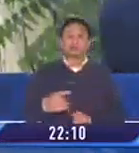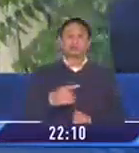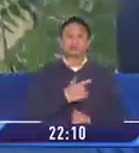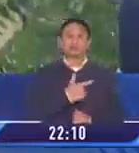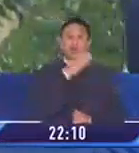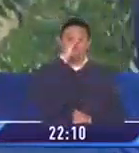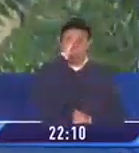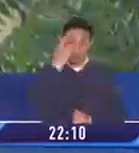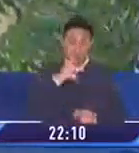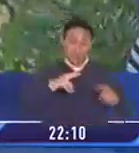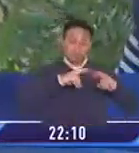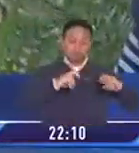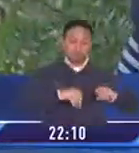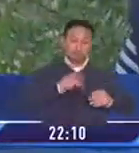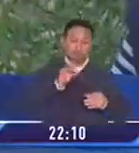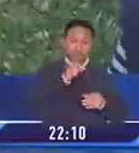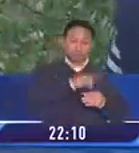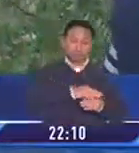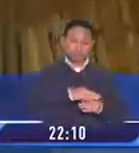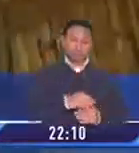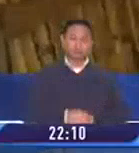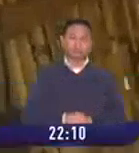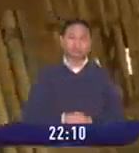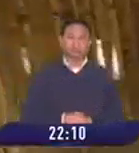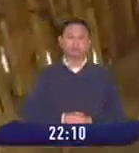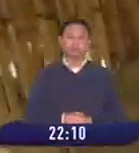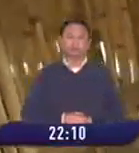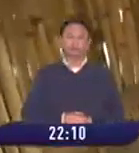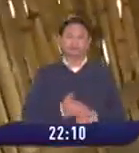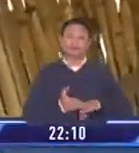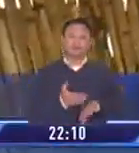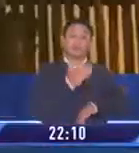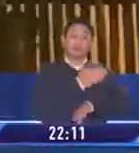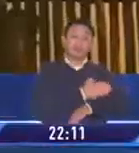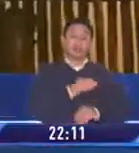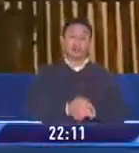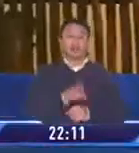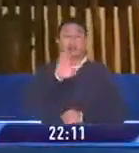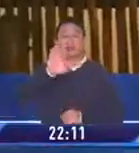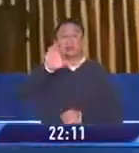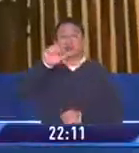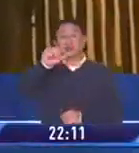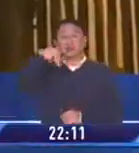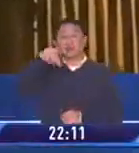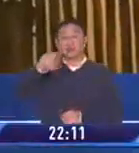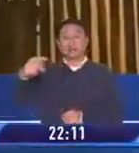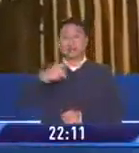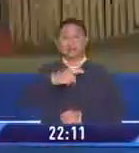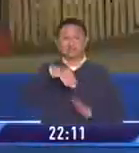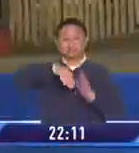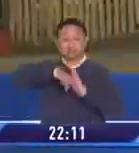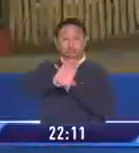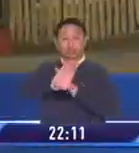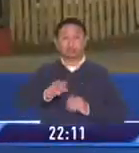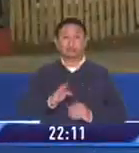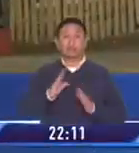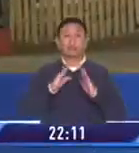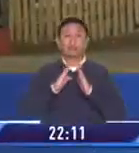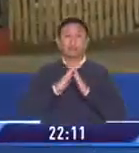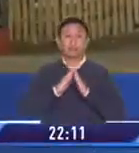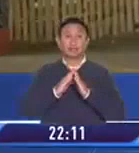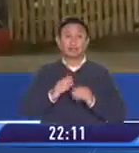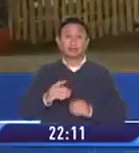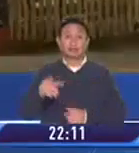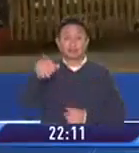determinar la policía especializada. Más temprano, en el sector de Tarqui, sicarios tumbaron una puerta para ingresar a una vivienda y